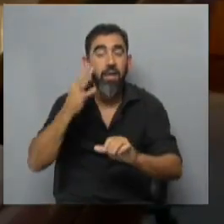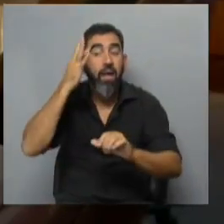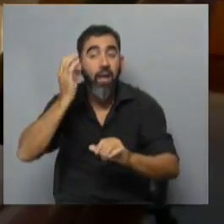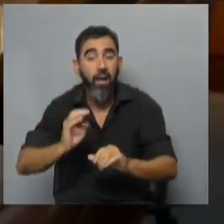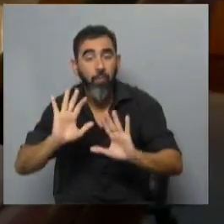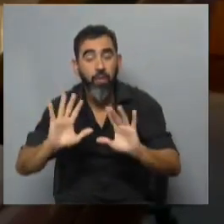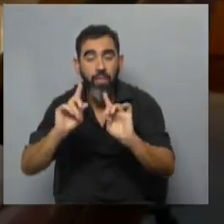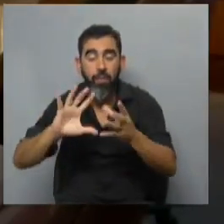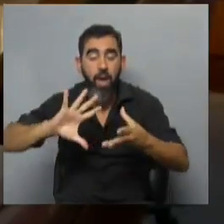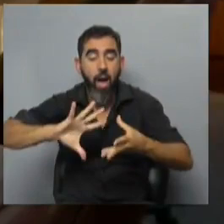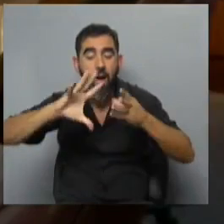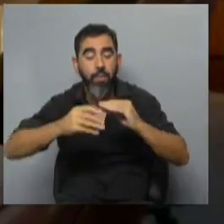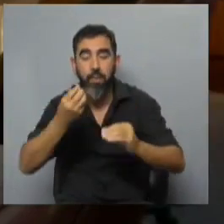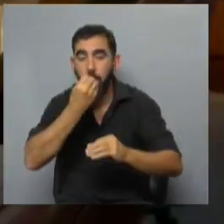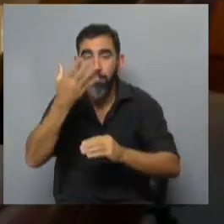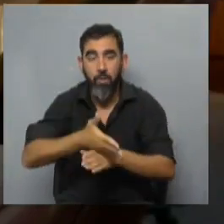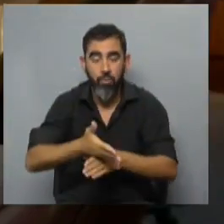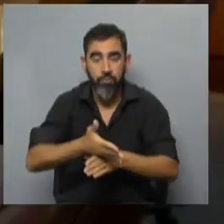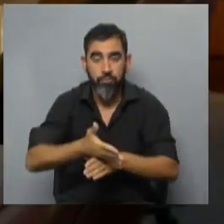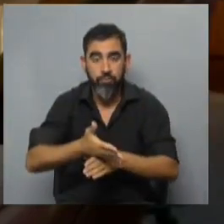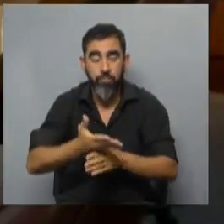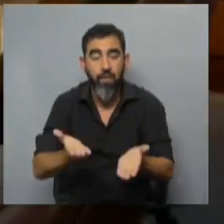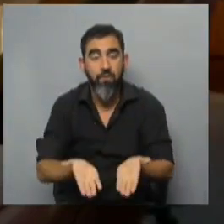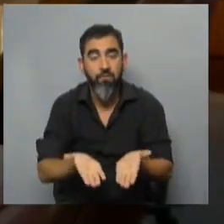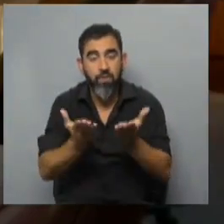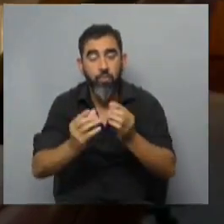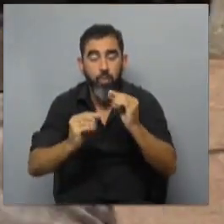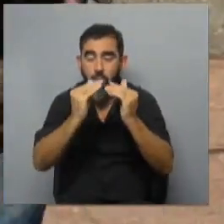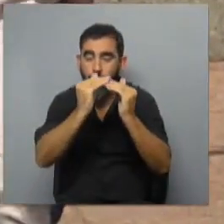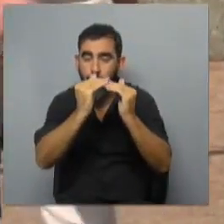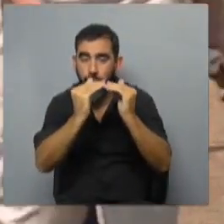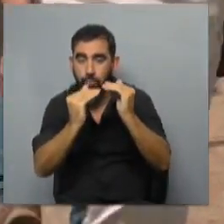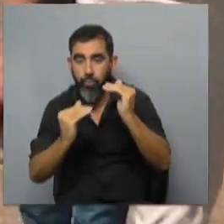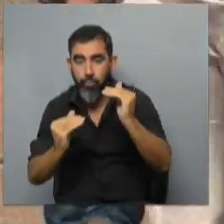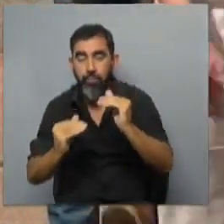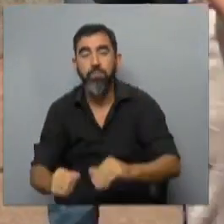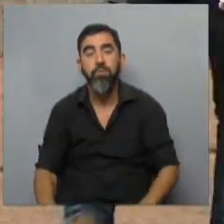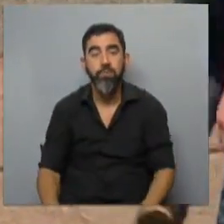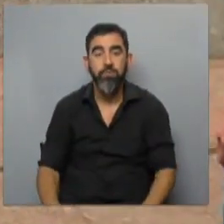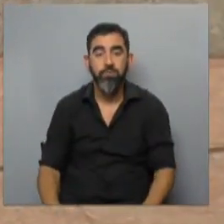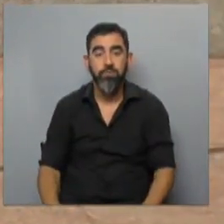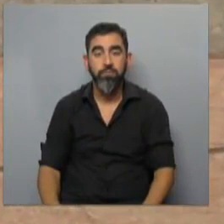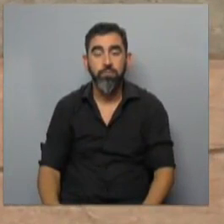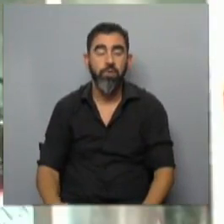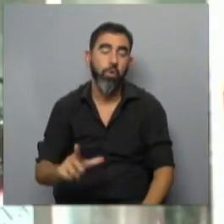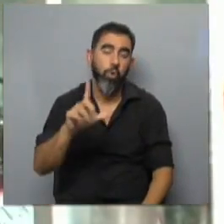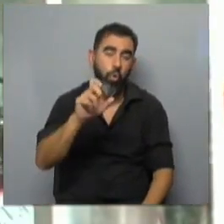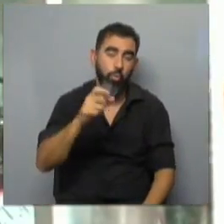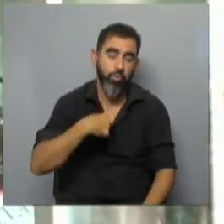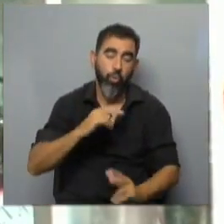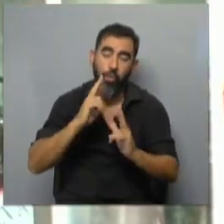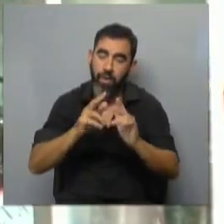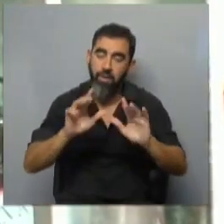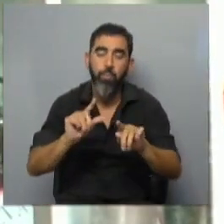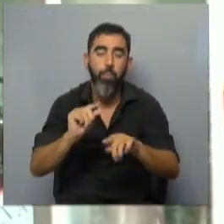que se adecua para que la inflación empiece a ceder y en el largo plazo por supuesto y eso yo por eso insistía